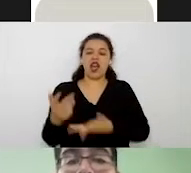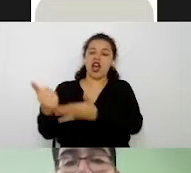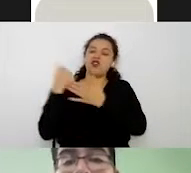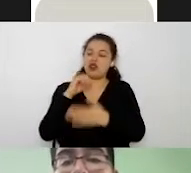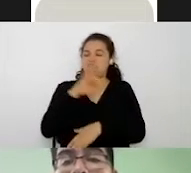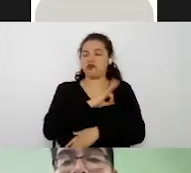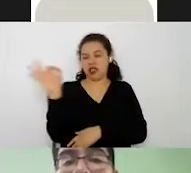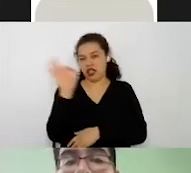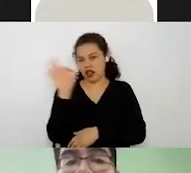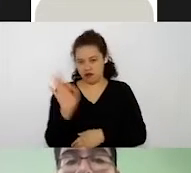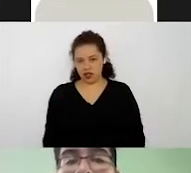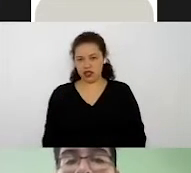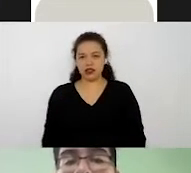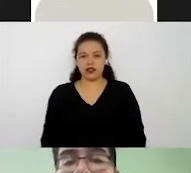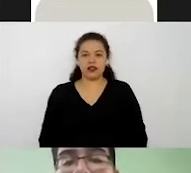las brigadas.